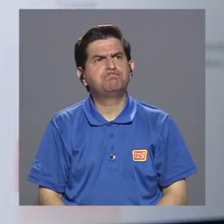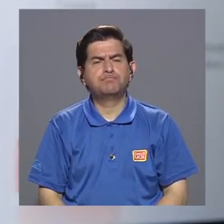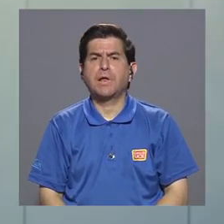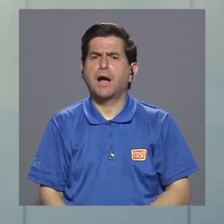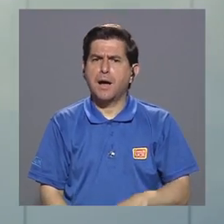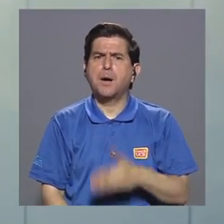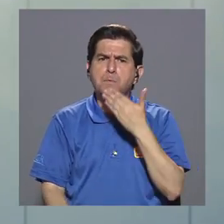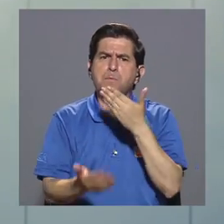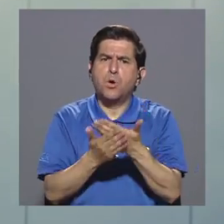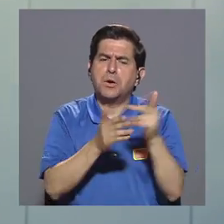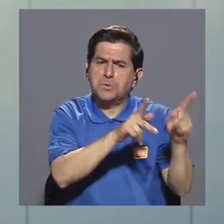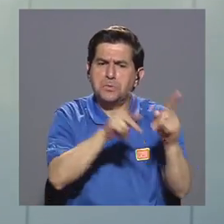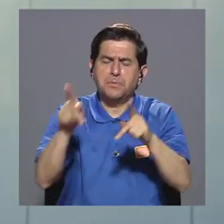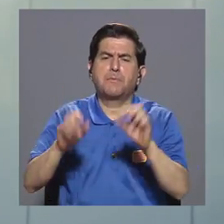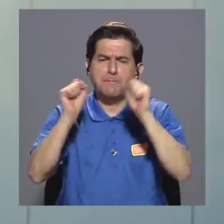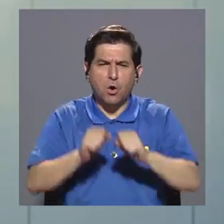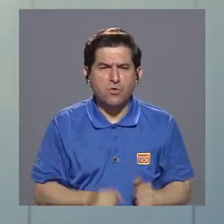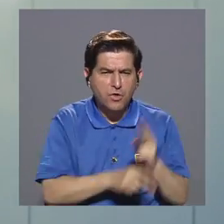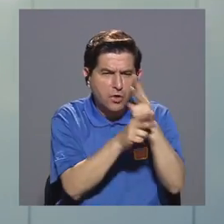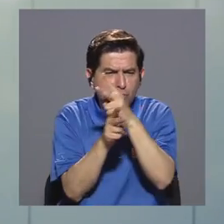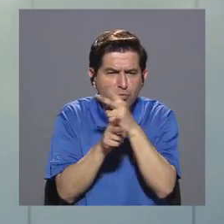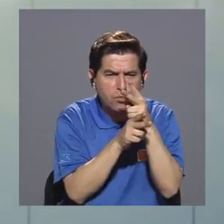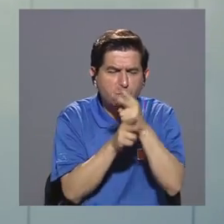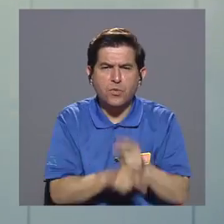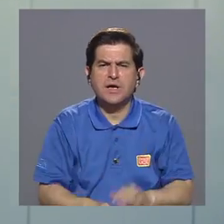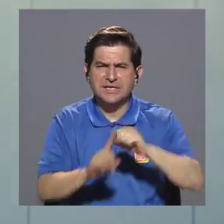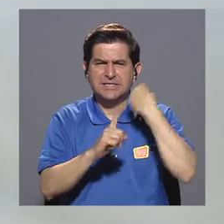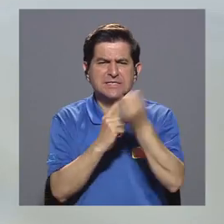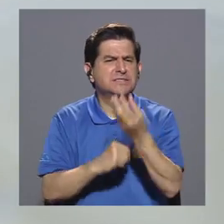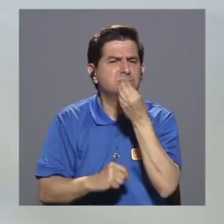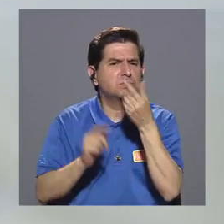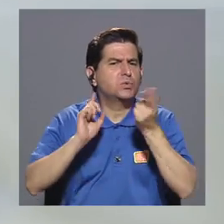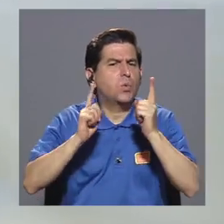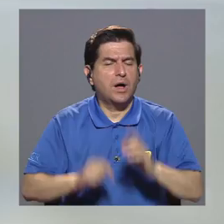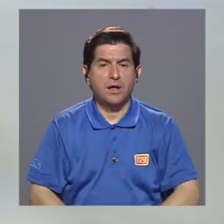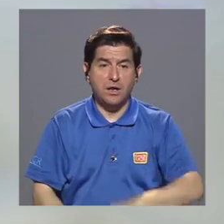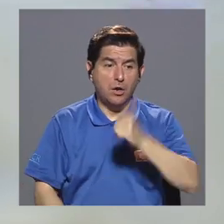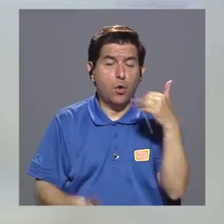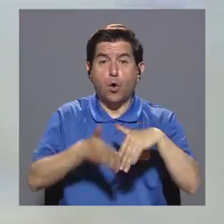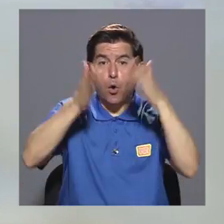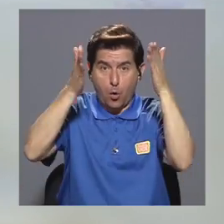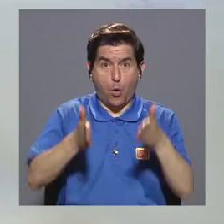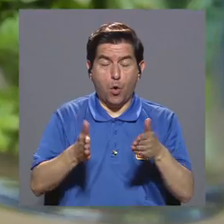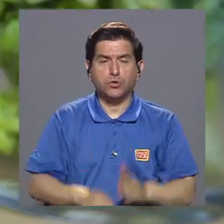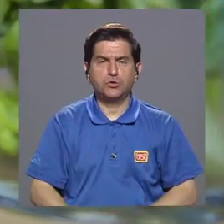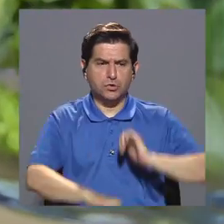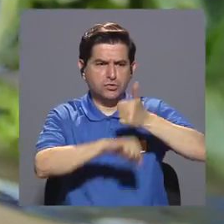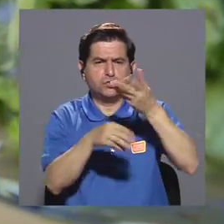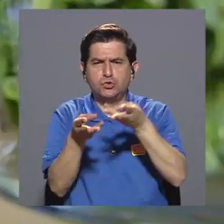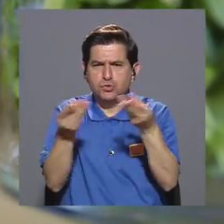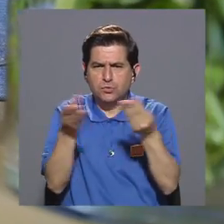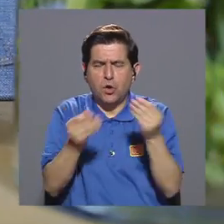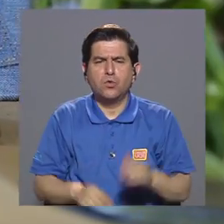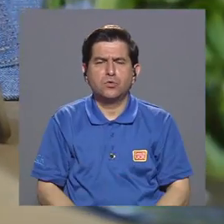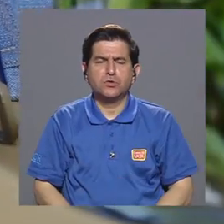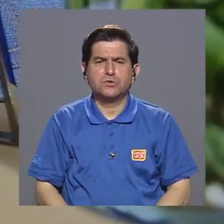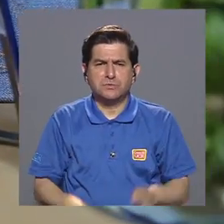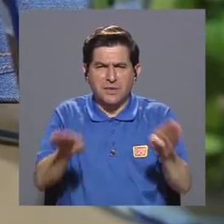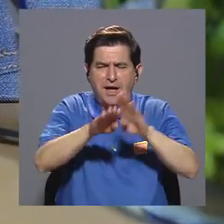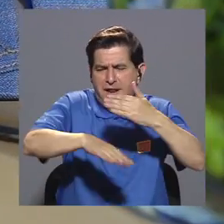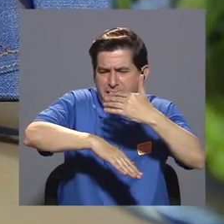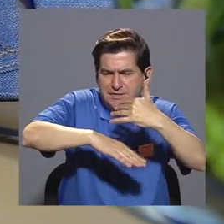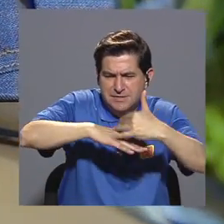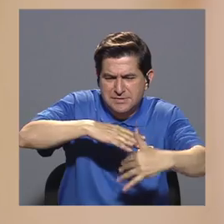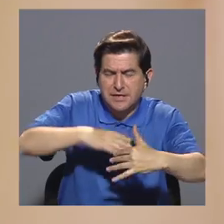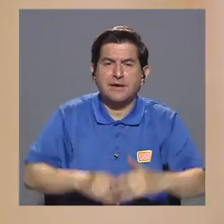muy, muy útil para las personas monitorear el estado de estos alimentos. Otros estudiantes crearon productos